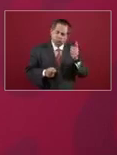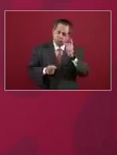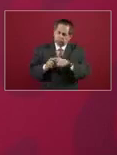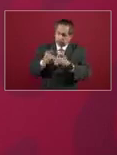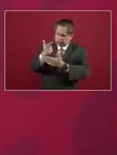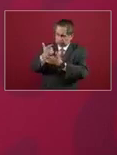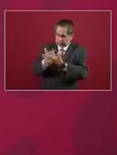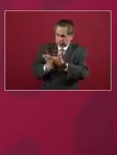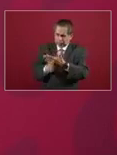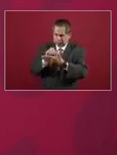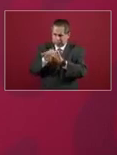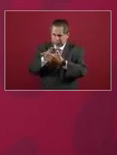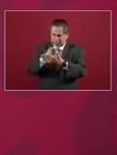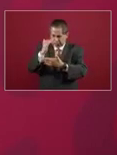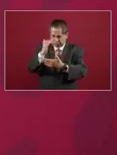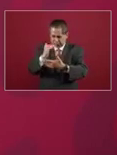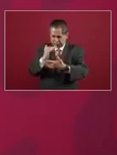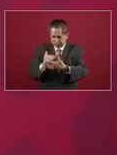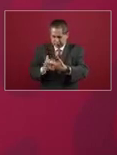a un padrón.